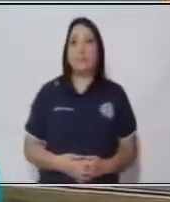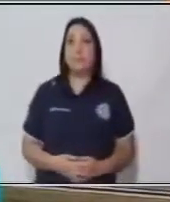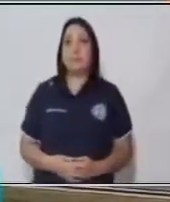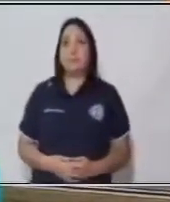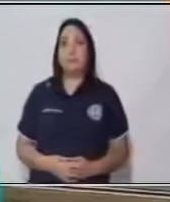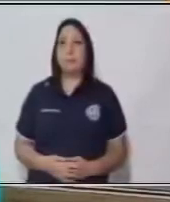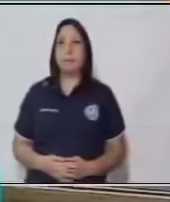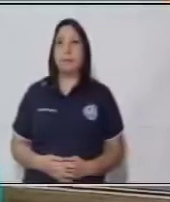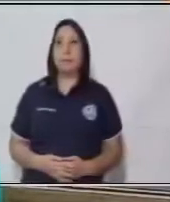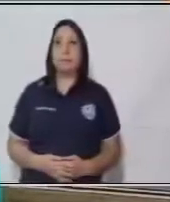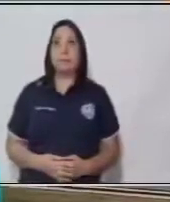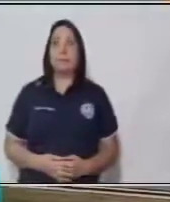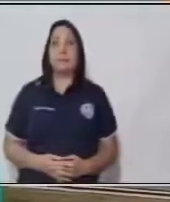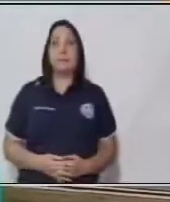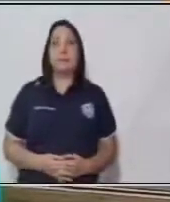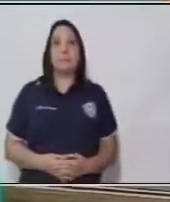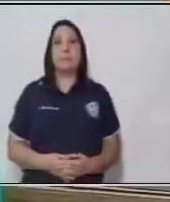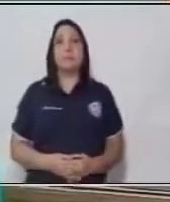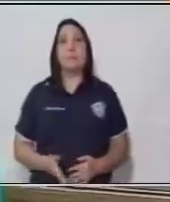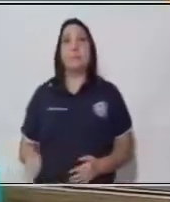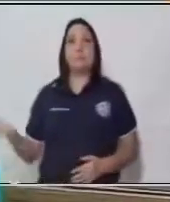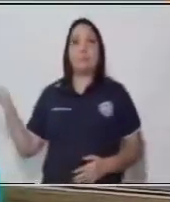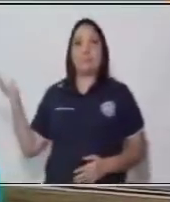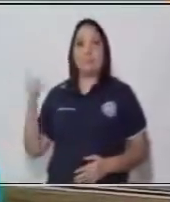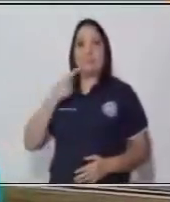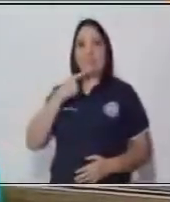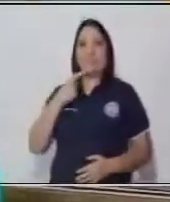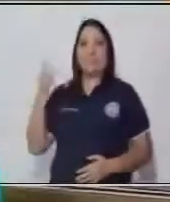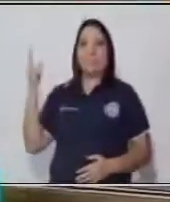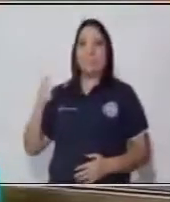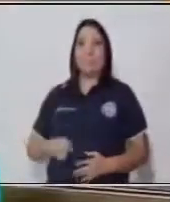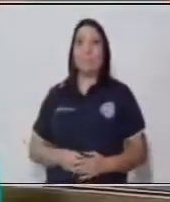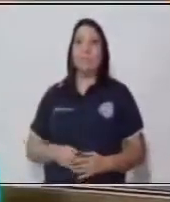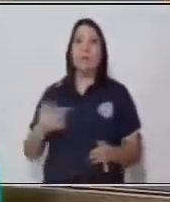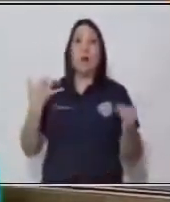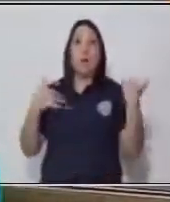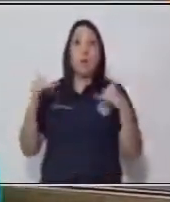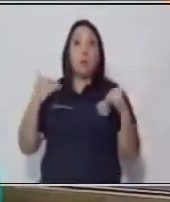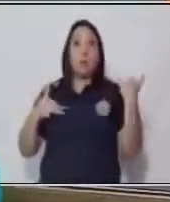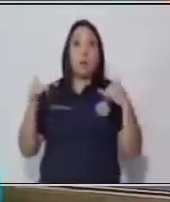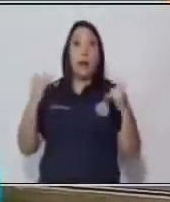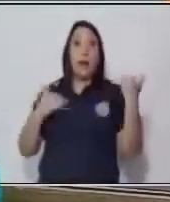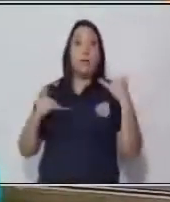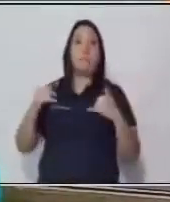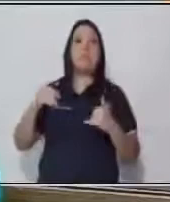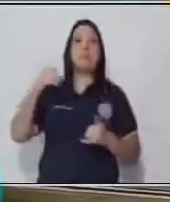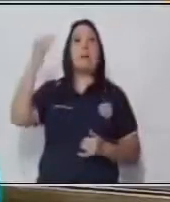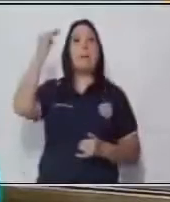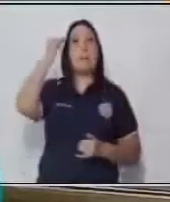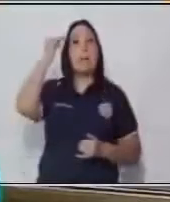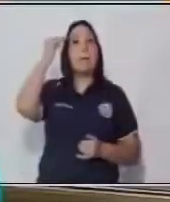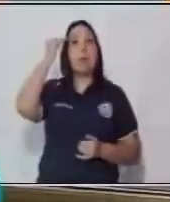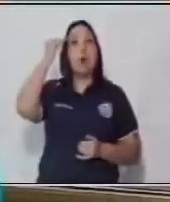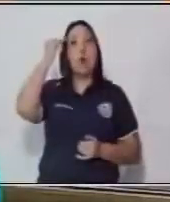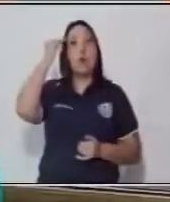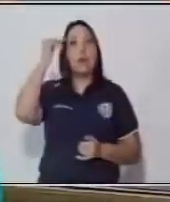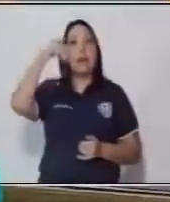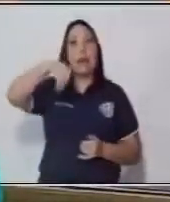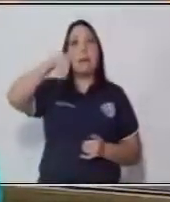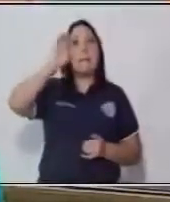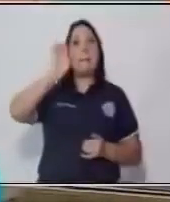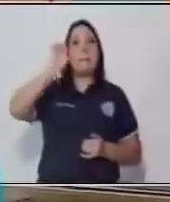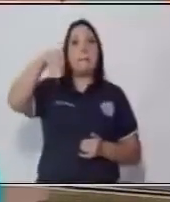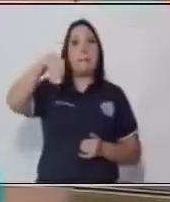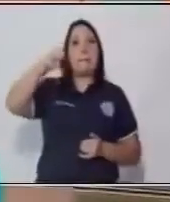adivinanzas. Acá, quiero que juguemos el memorama o la memoria. Recuérdense que son